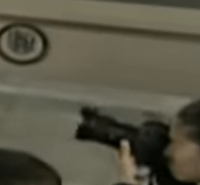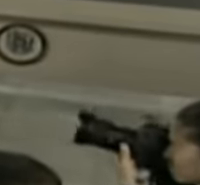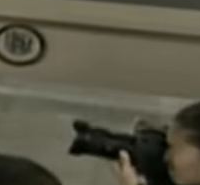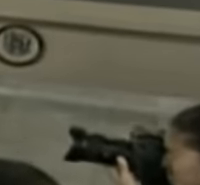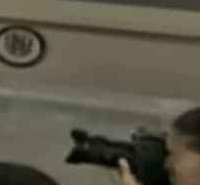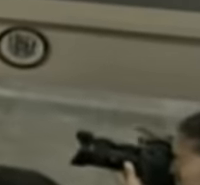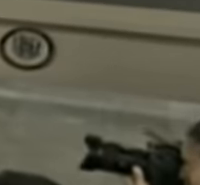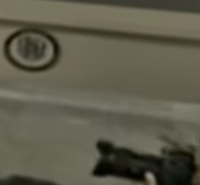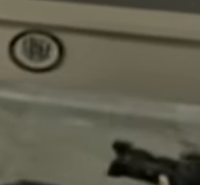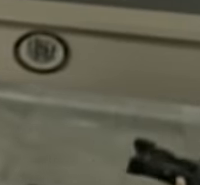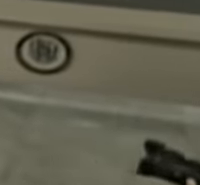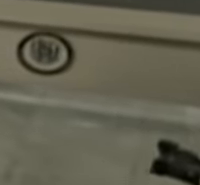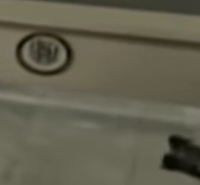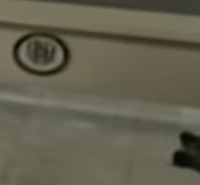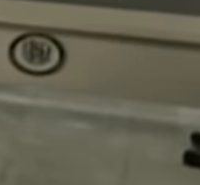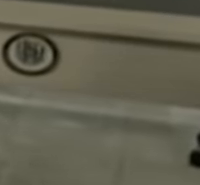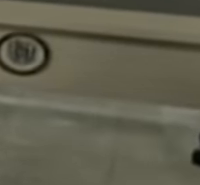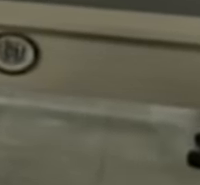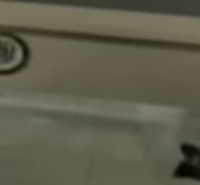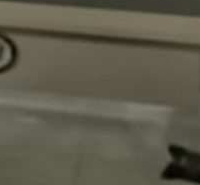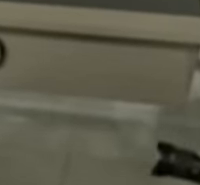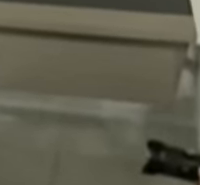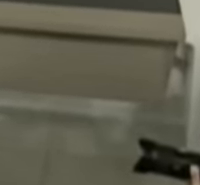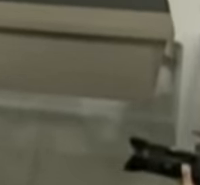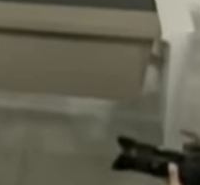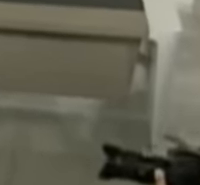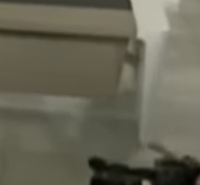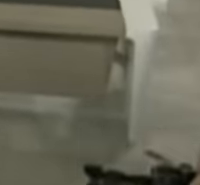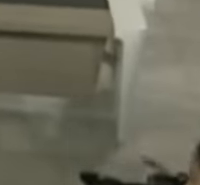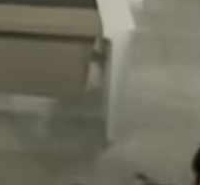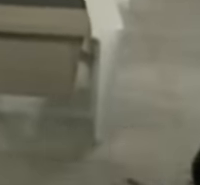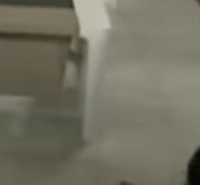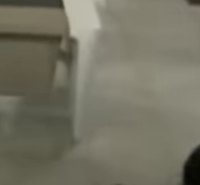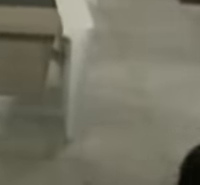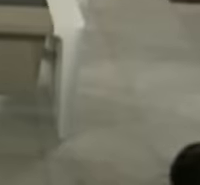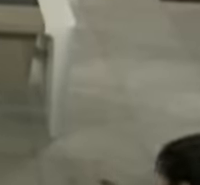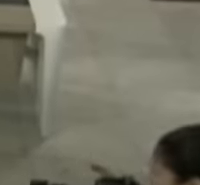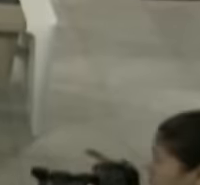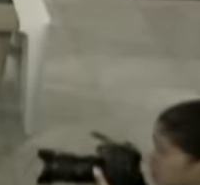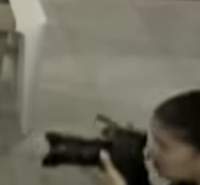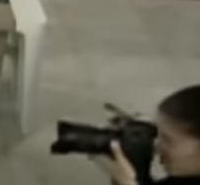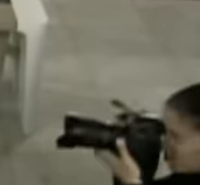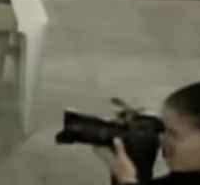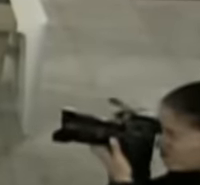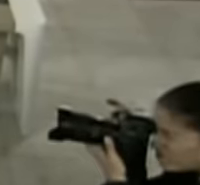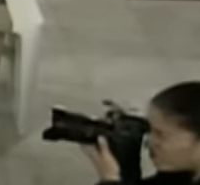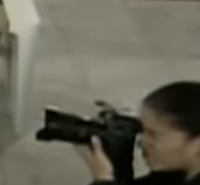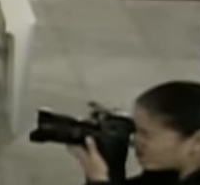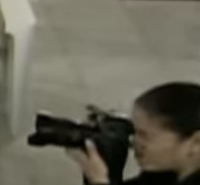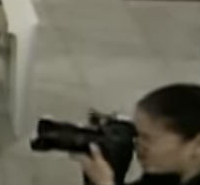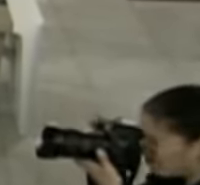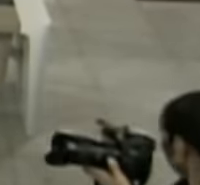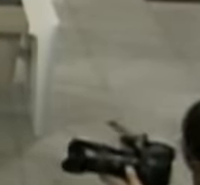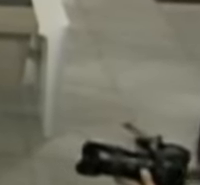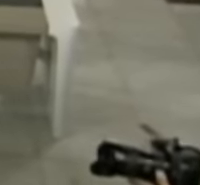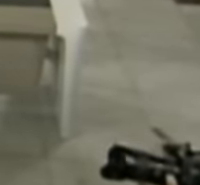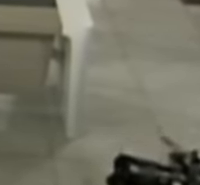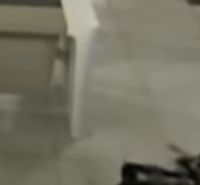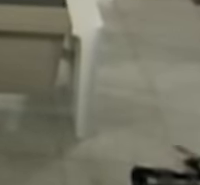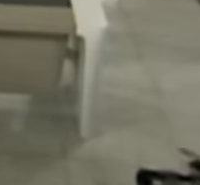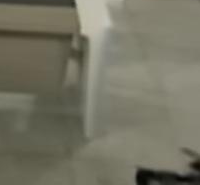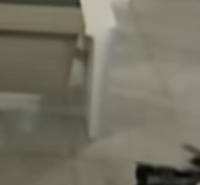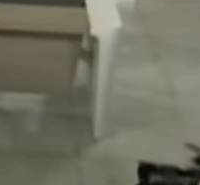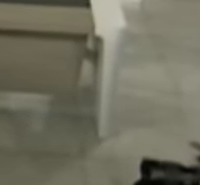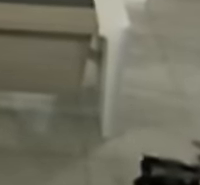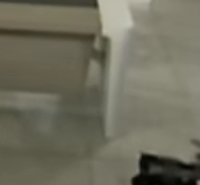poco a poco iremos construyendo los lazos de unión, lo afirmaba el jefe de Estado. También ha hecho la invitación a